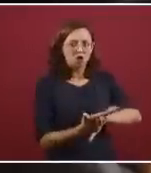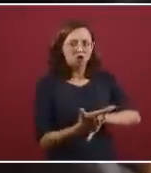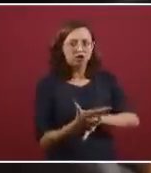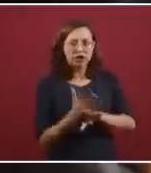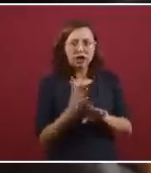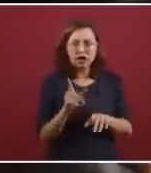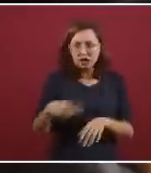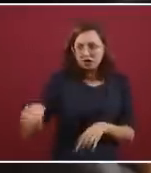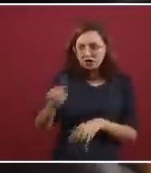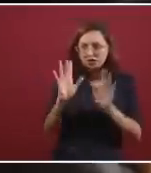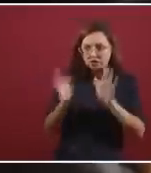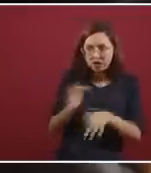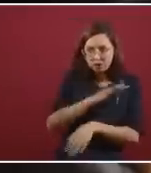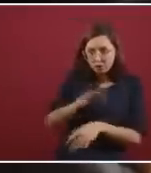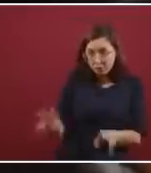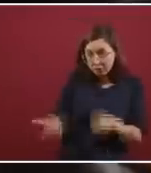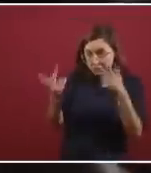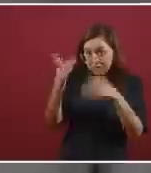gasolina